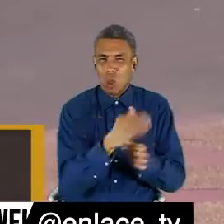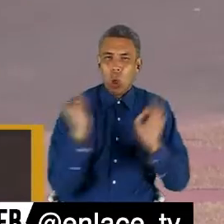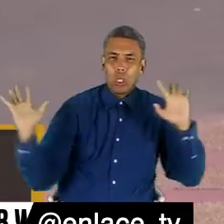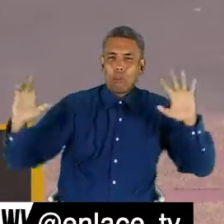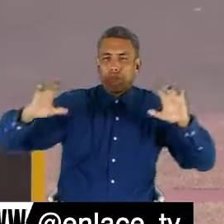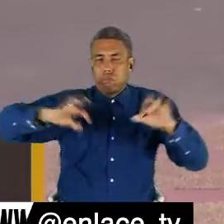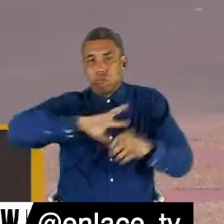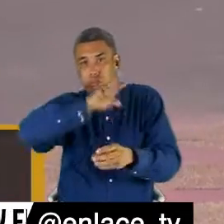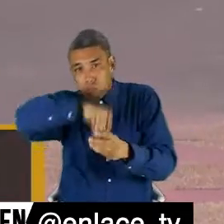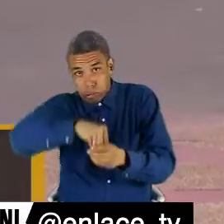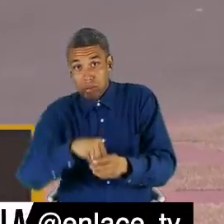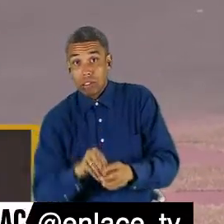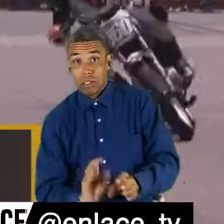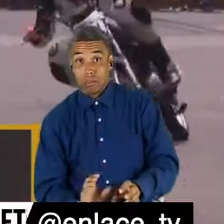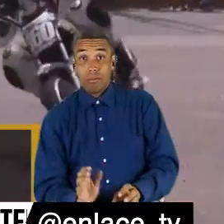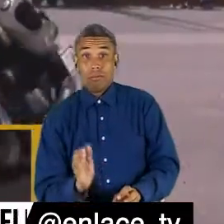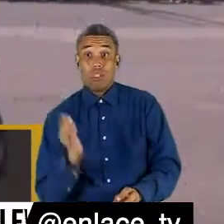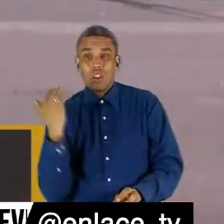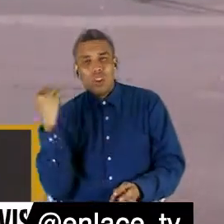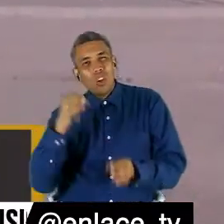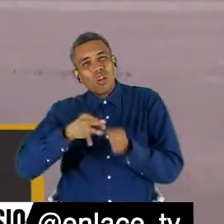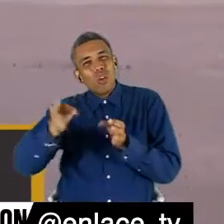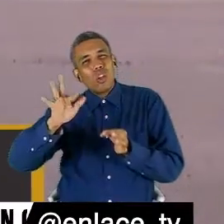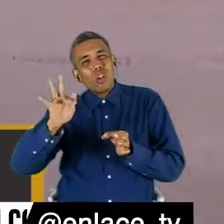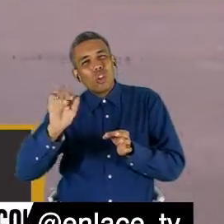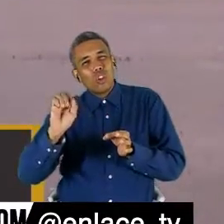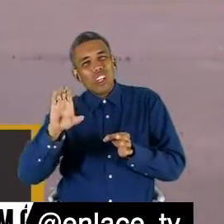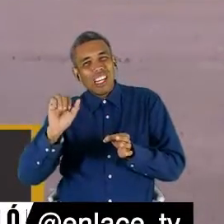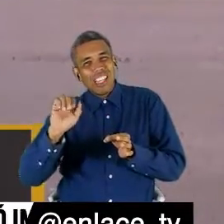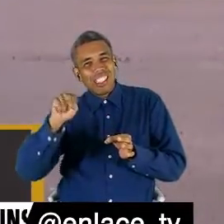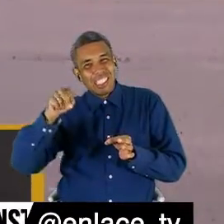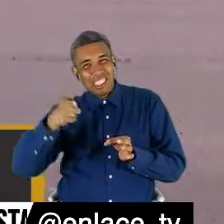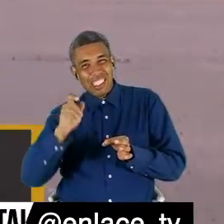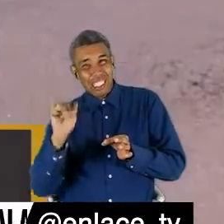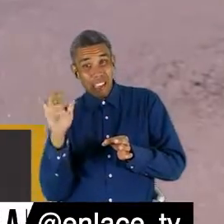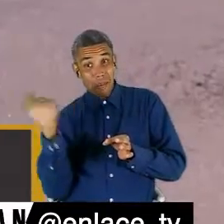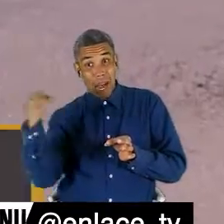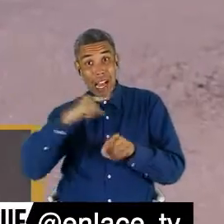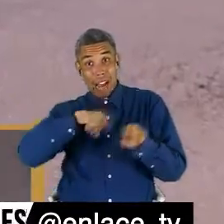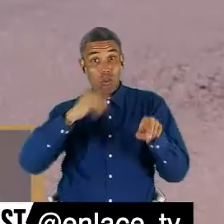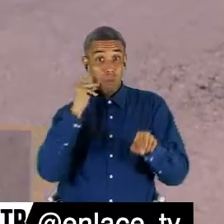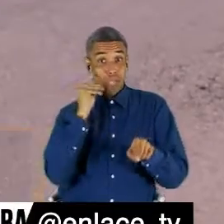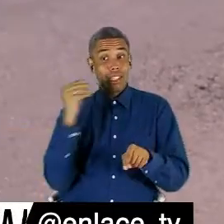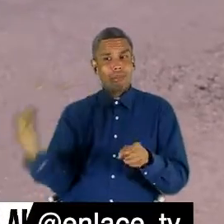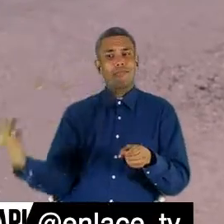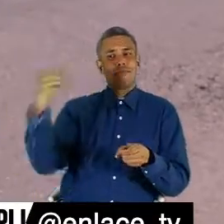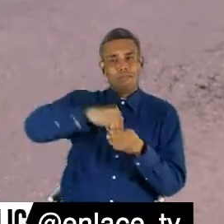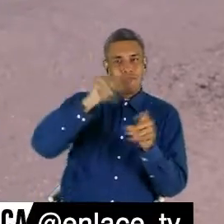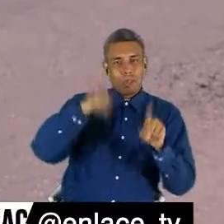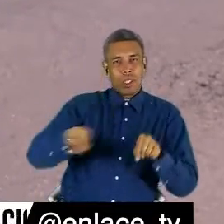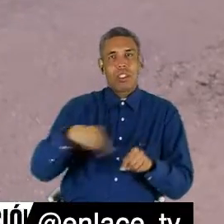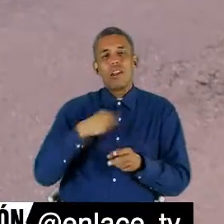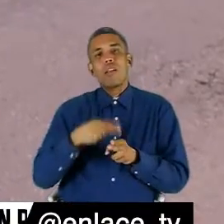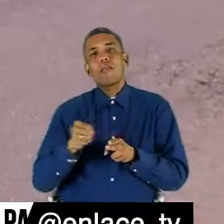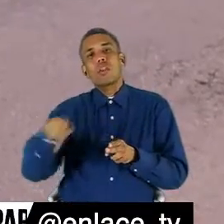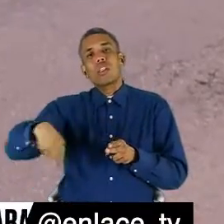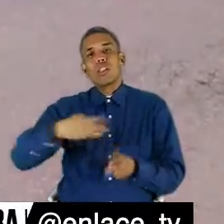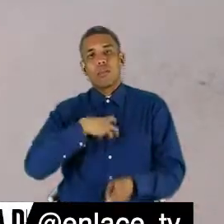hecho buen papel en el autódromo de Tocancipá. El próximo 26 de junio la tercera válida departamental se desarrollará en Barranca